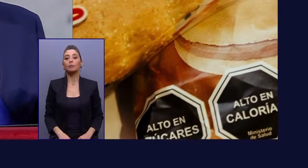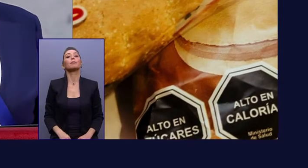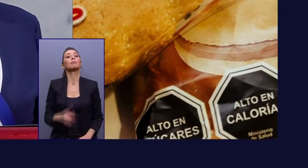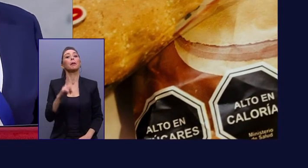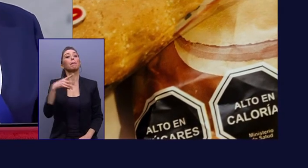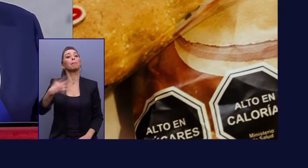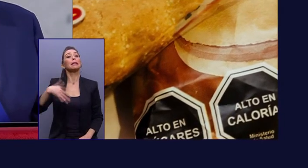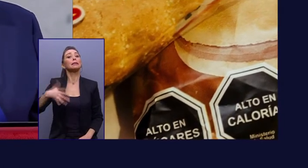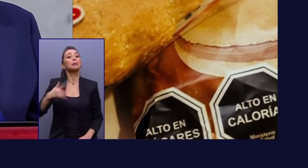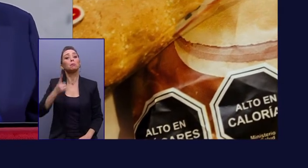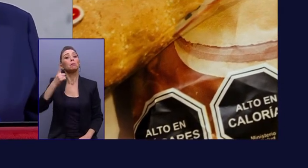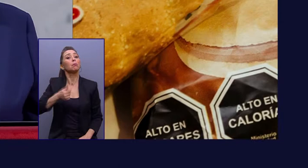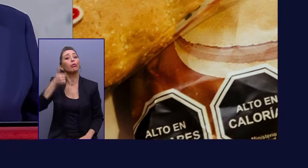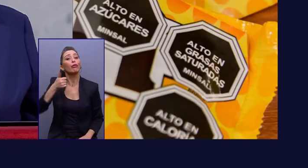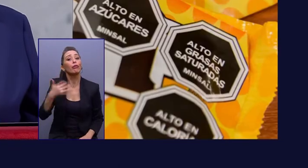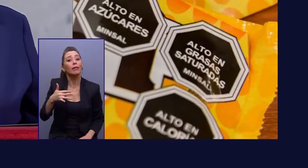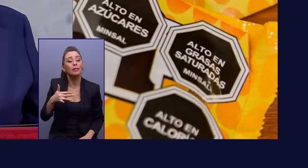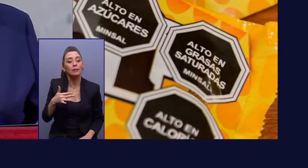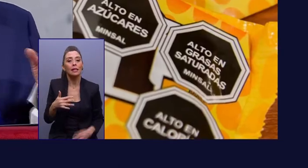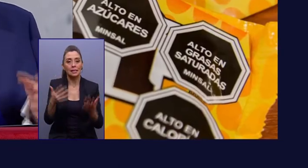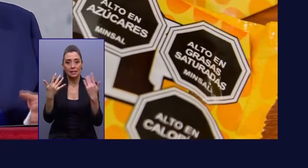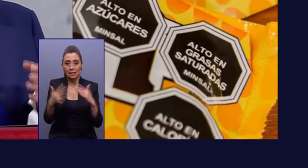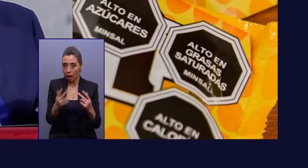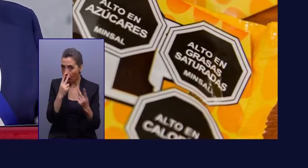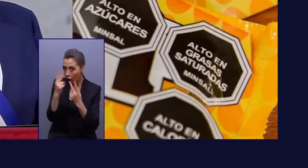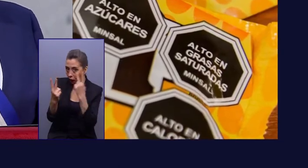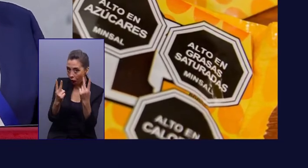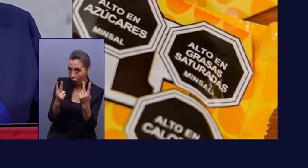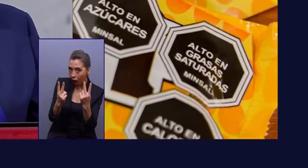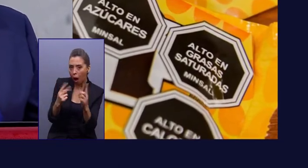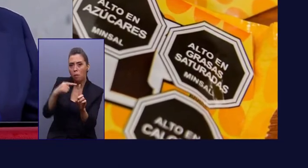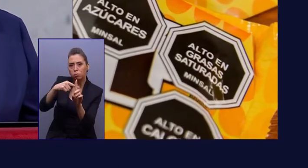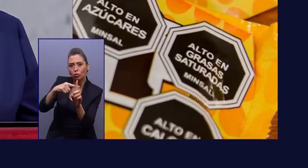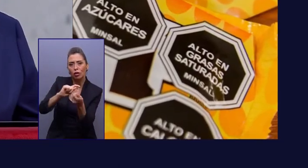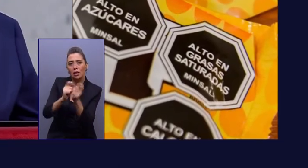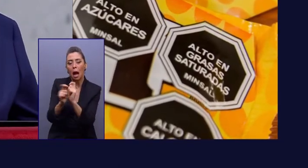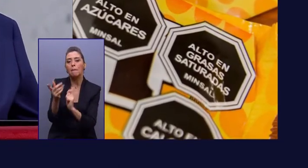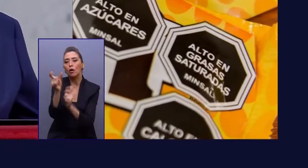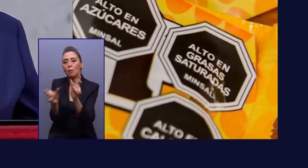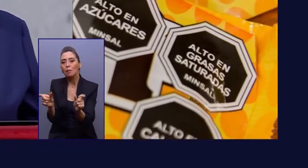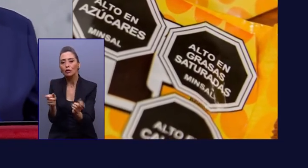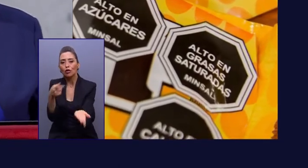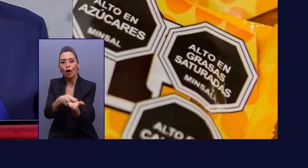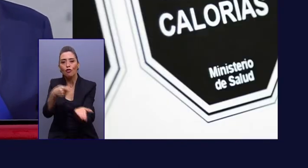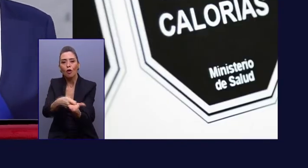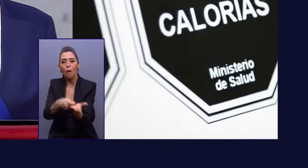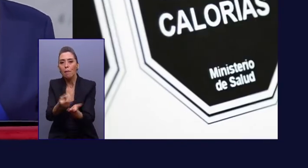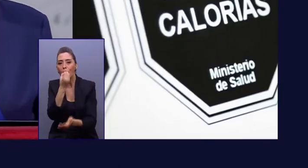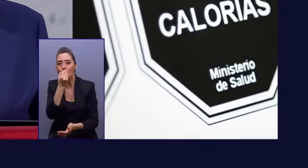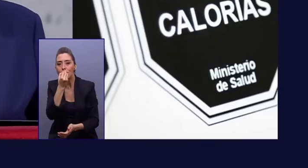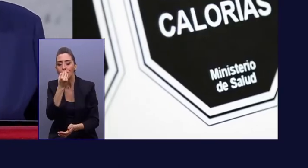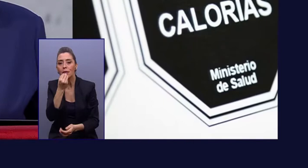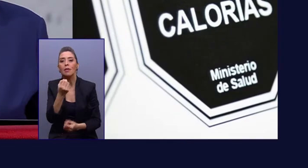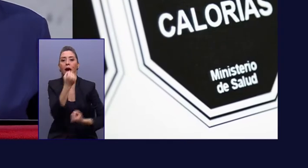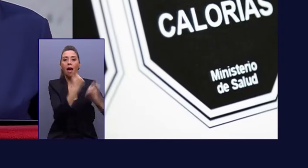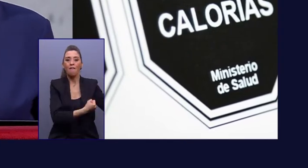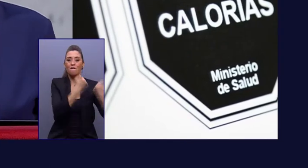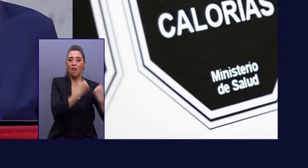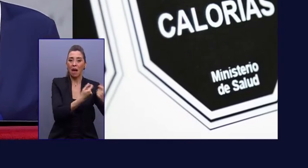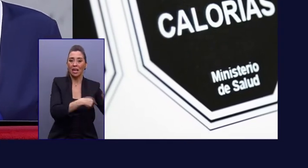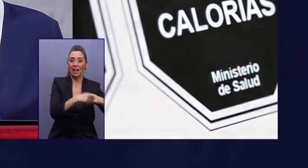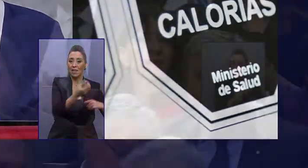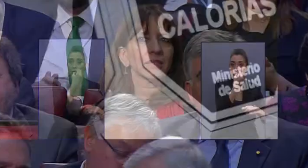Pero más importante aún es que ya se observan cambios positivos en los hábitos de consumo de las personas y en la industria